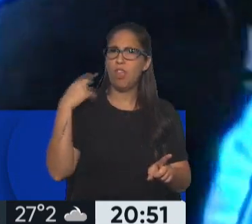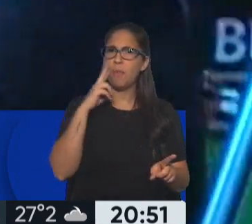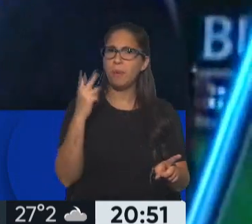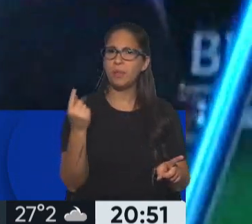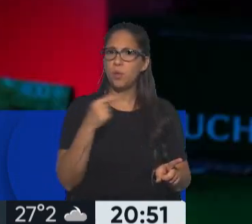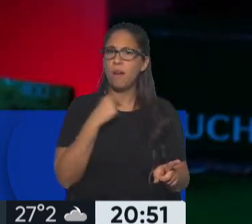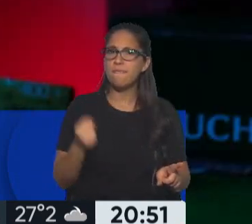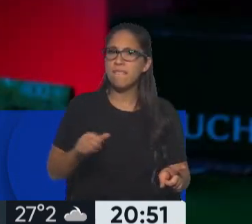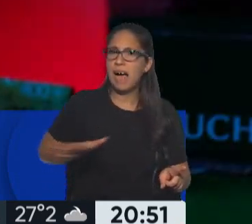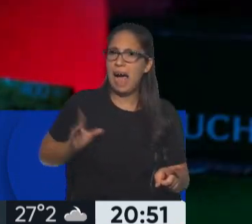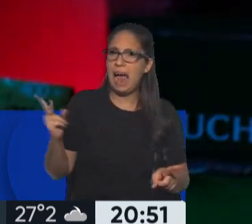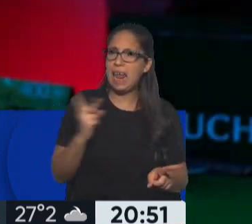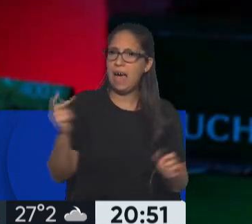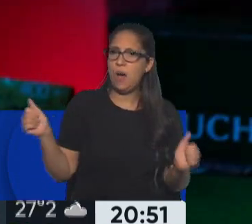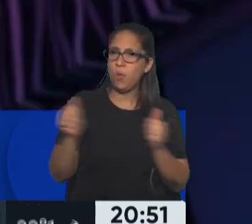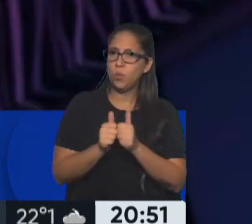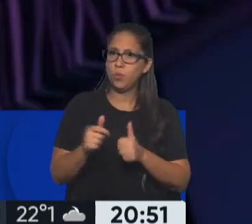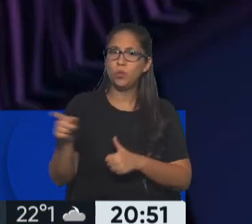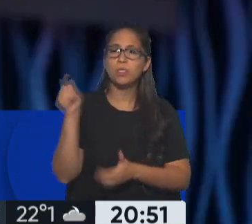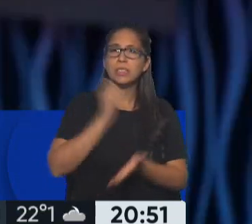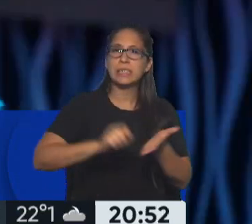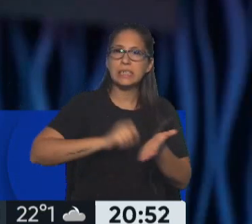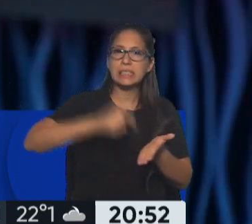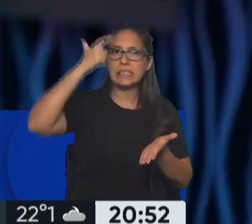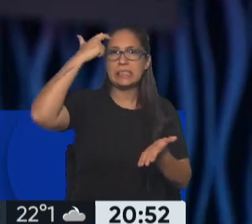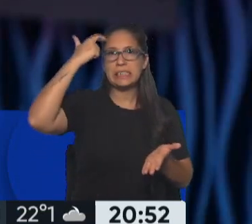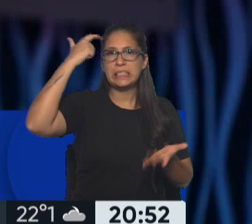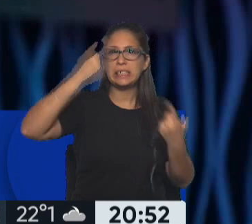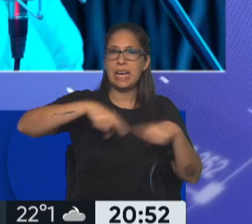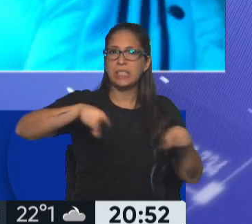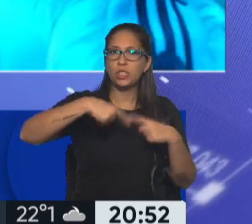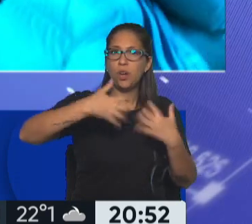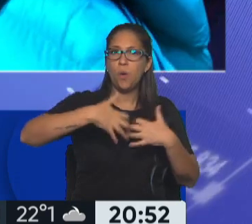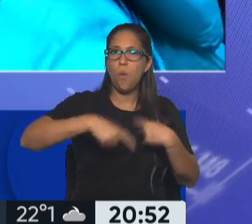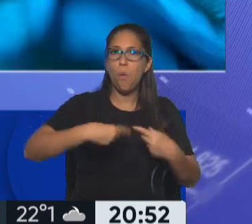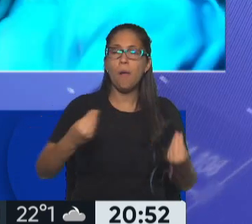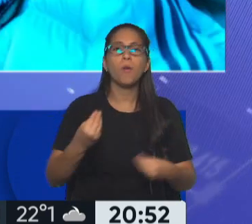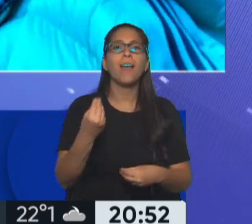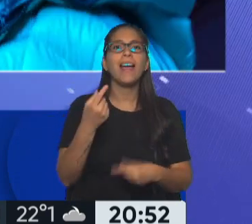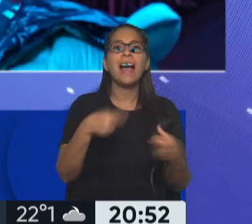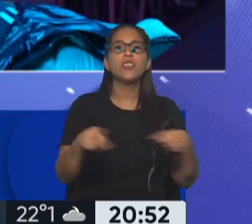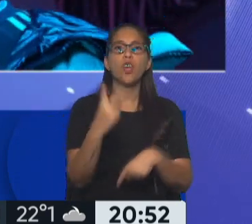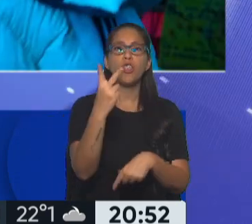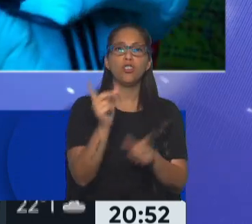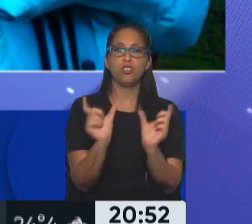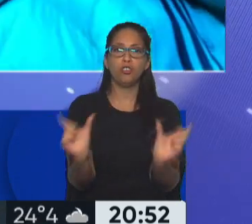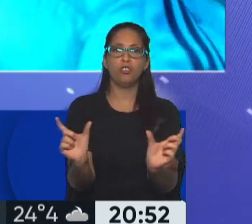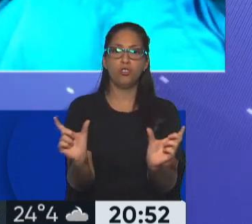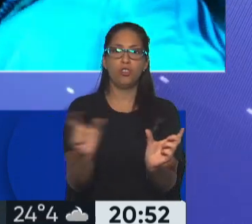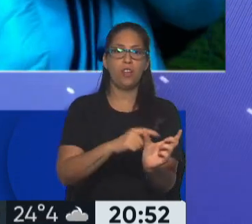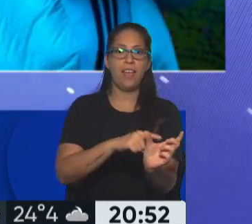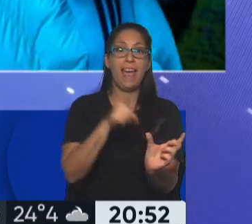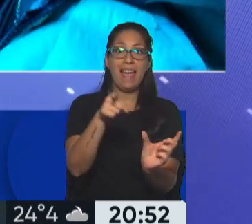que venía trabajando y también escribiendo y pensando estos temas, porque es un tema que está dividido en dos. El primero es Endiamantado, que